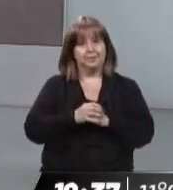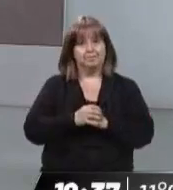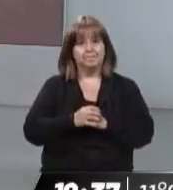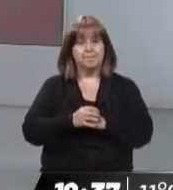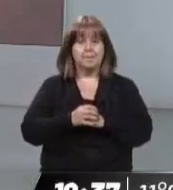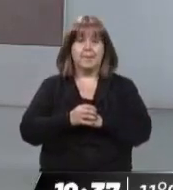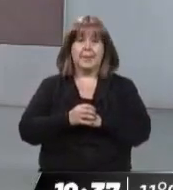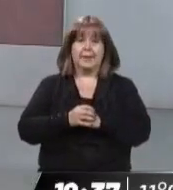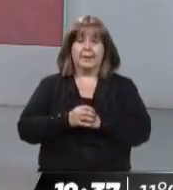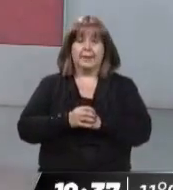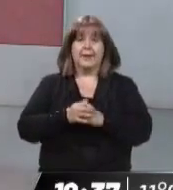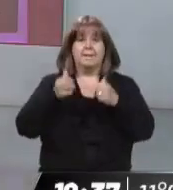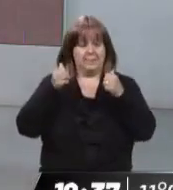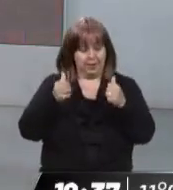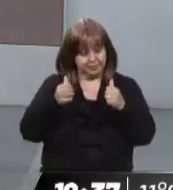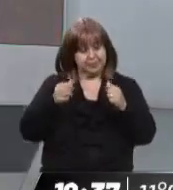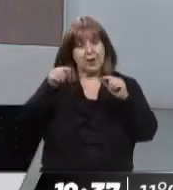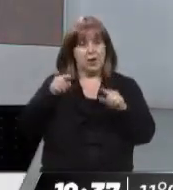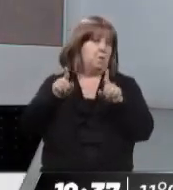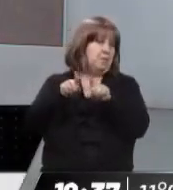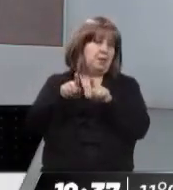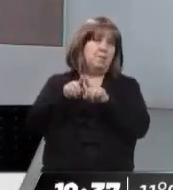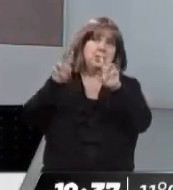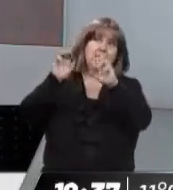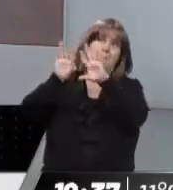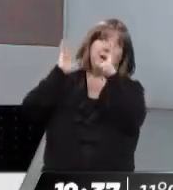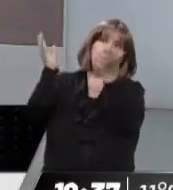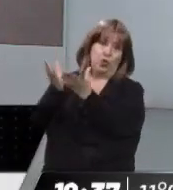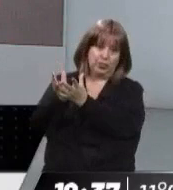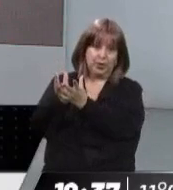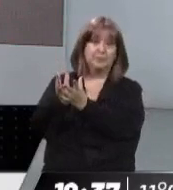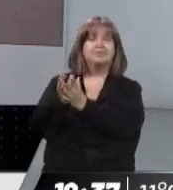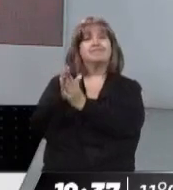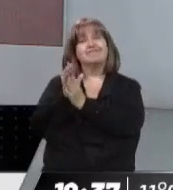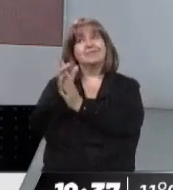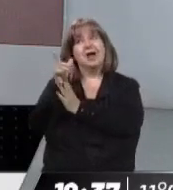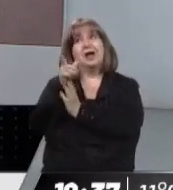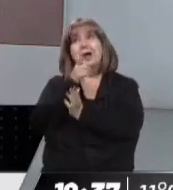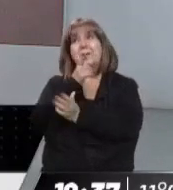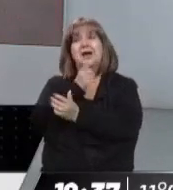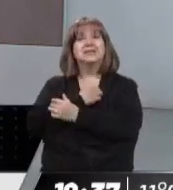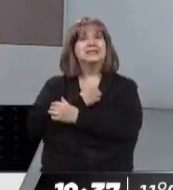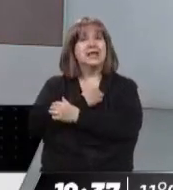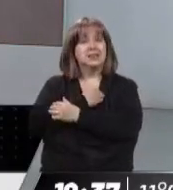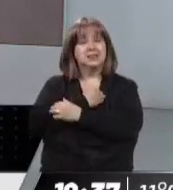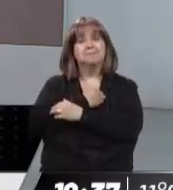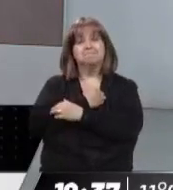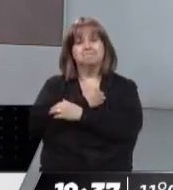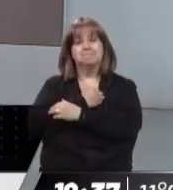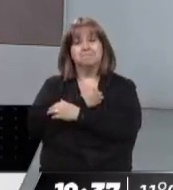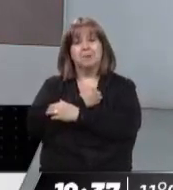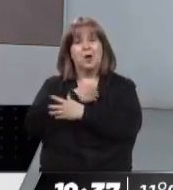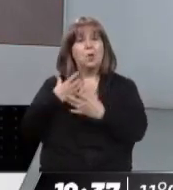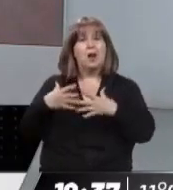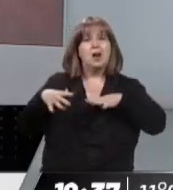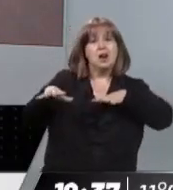Bueno nos vamos a quedar en el en el plano internacional y hay algo que nos toca como de cerca viste uno siente y sabe lo que es pasar por esto y son